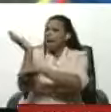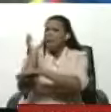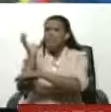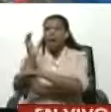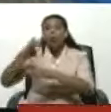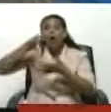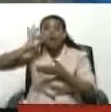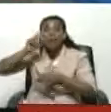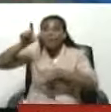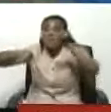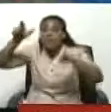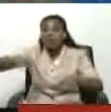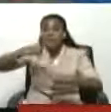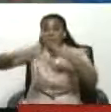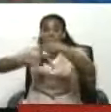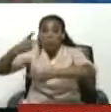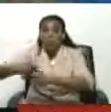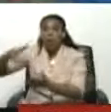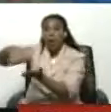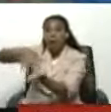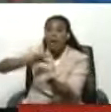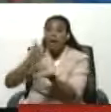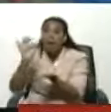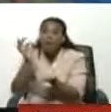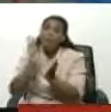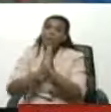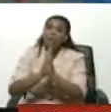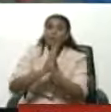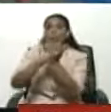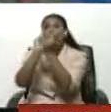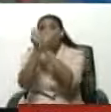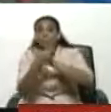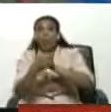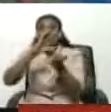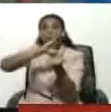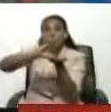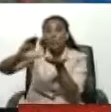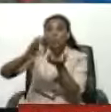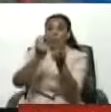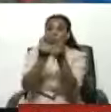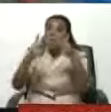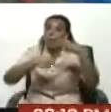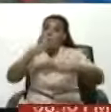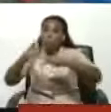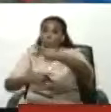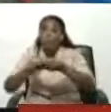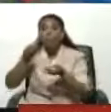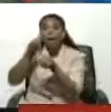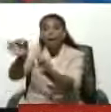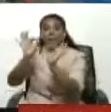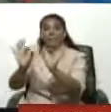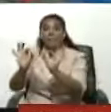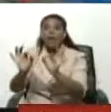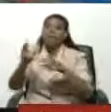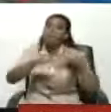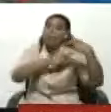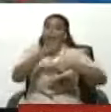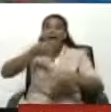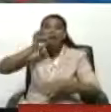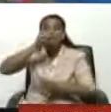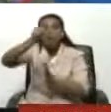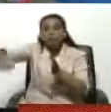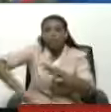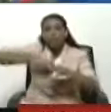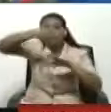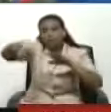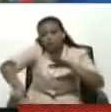los caficultores. Ellos le mandan a decir que quieren que usted le transfiera una planta que construyó la revolución para ellos procesar su café y no tener